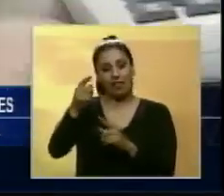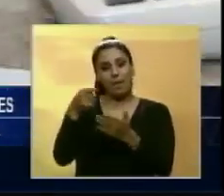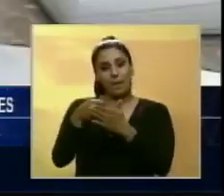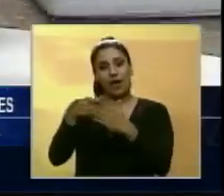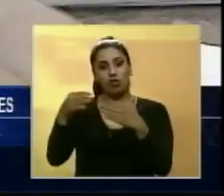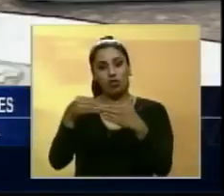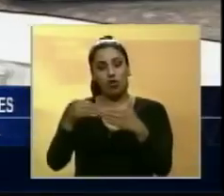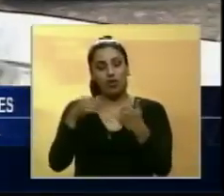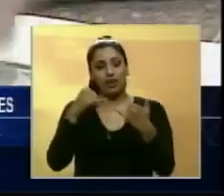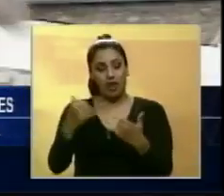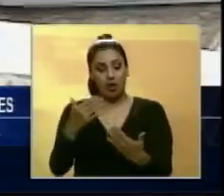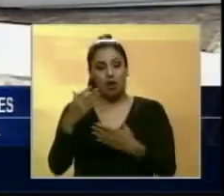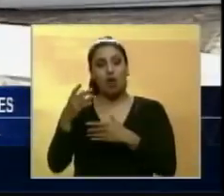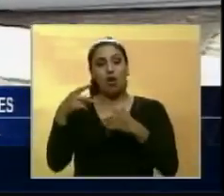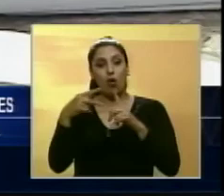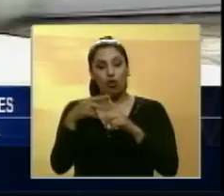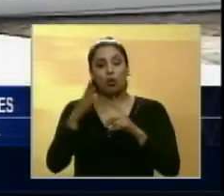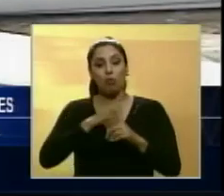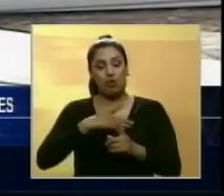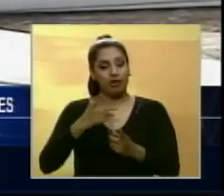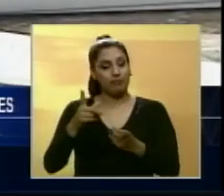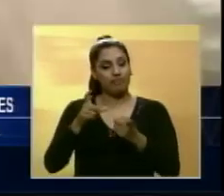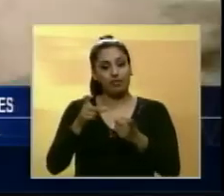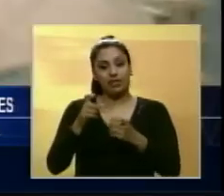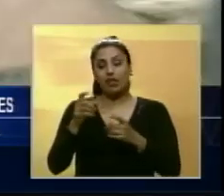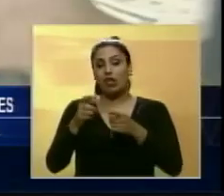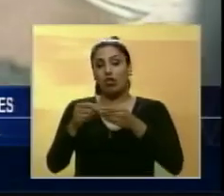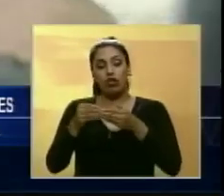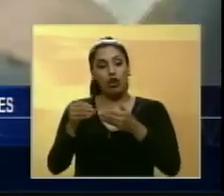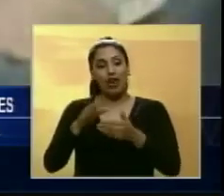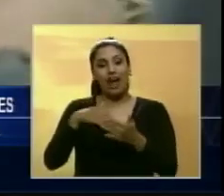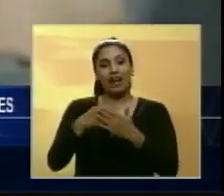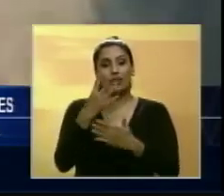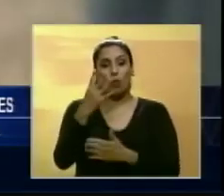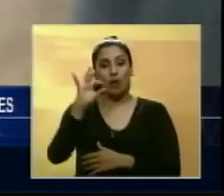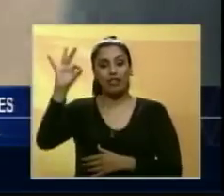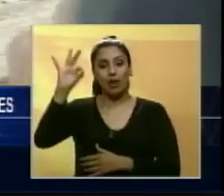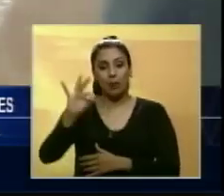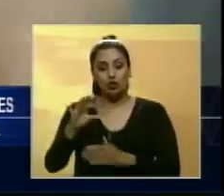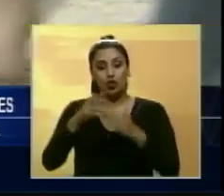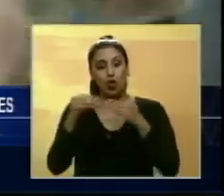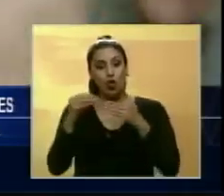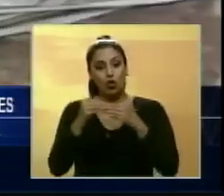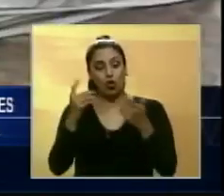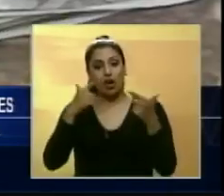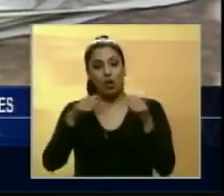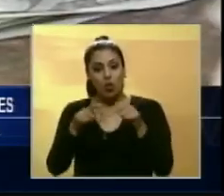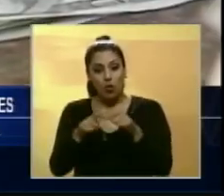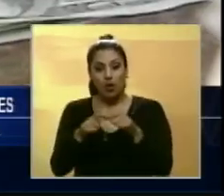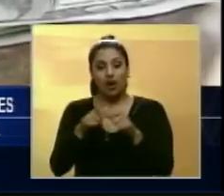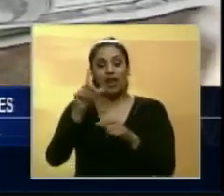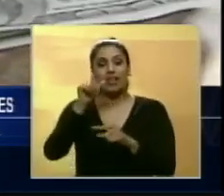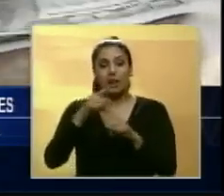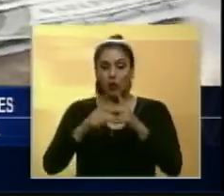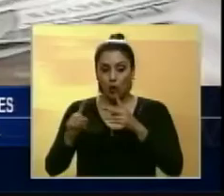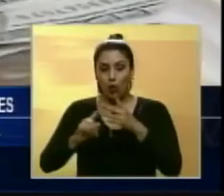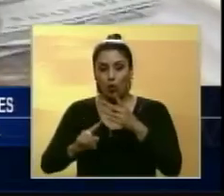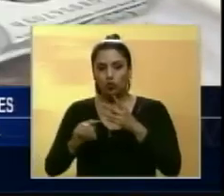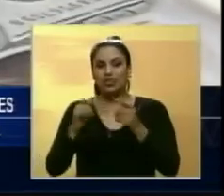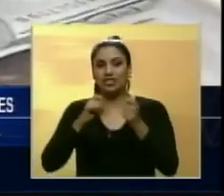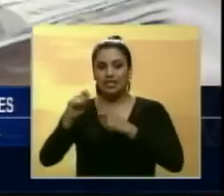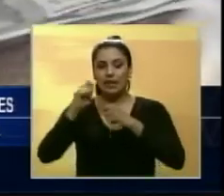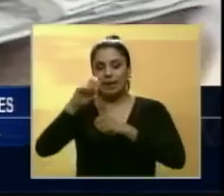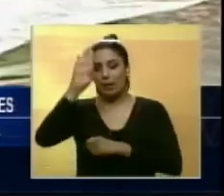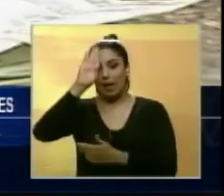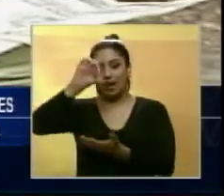DICOM. Desde ahora, los hoteles podrán retener y administrar hasta 40% de las divisas recibidas y el restante deberá venderse